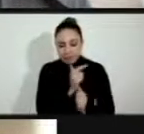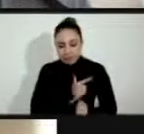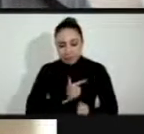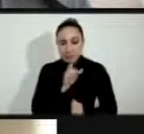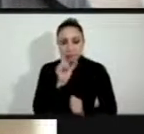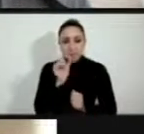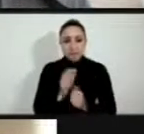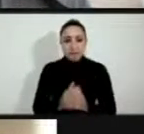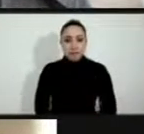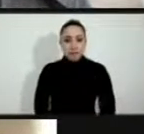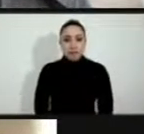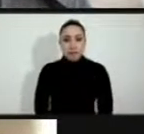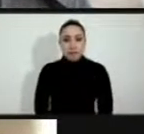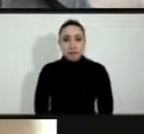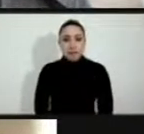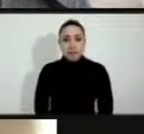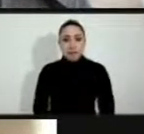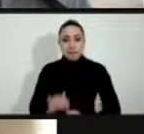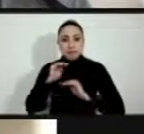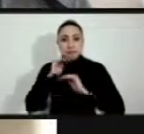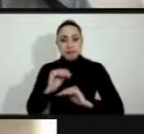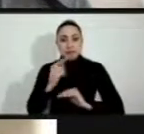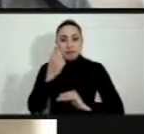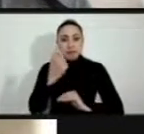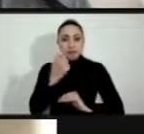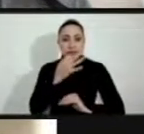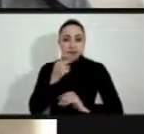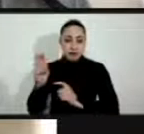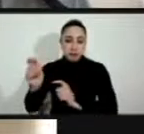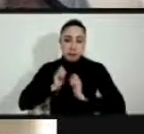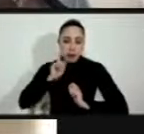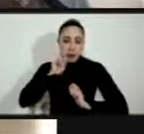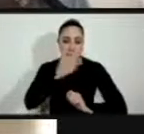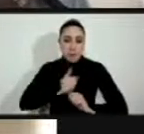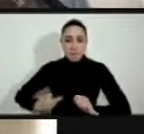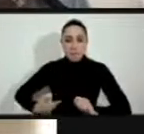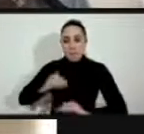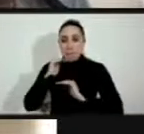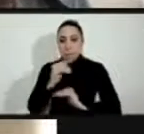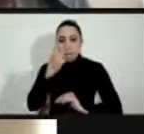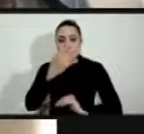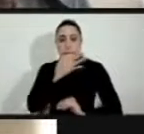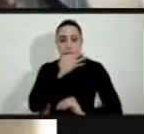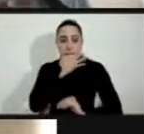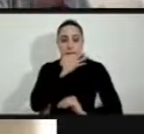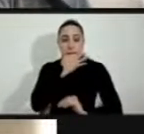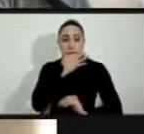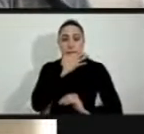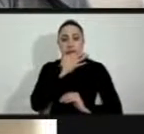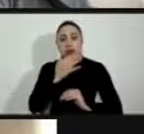el sistema, como indica la presidenta, hasta por un minuto para recibir la votación nominal.